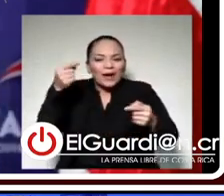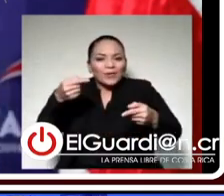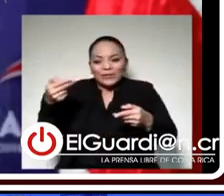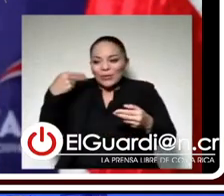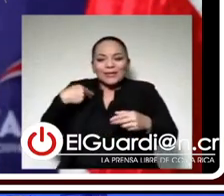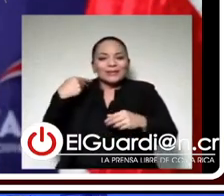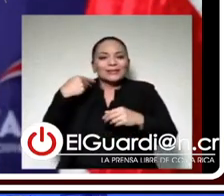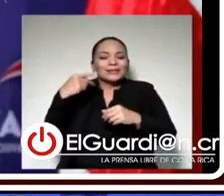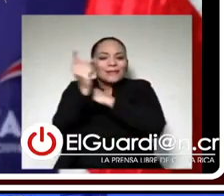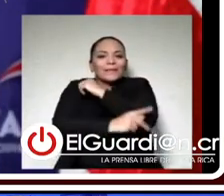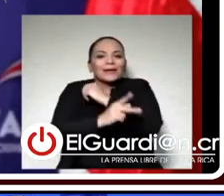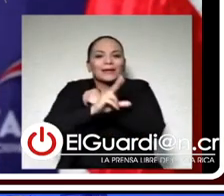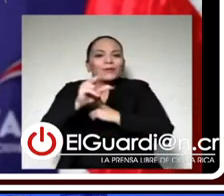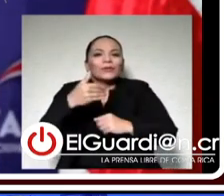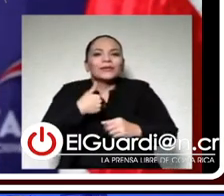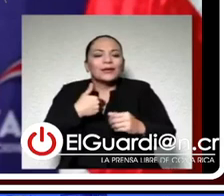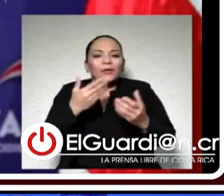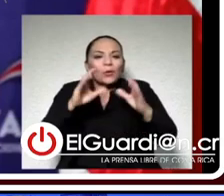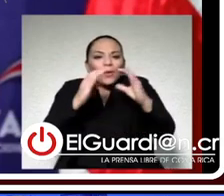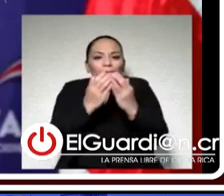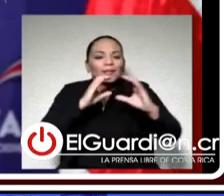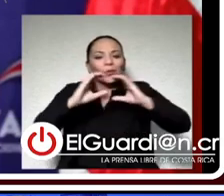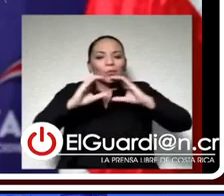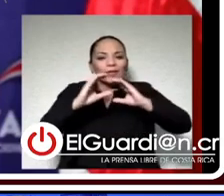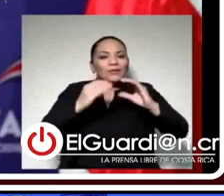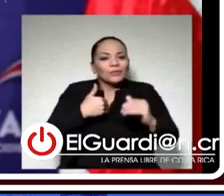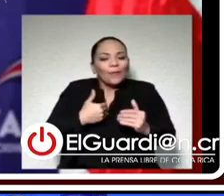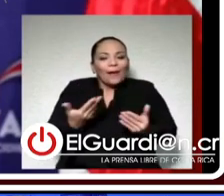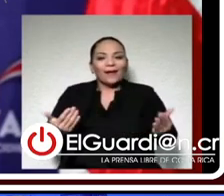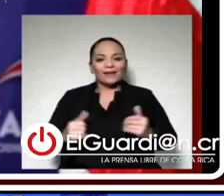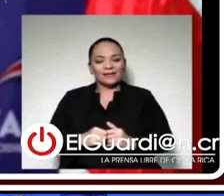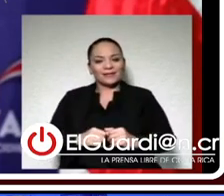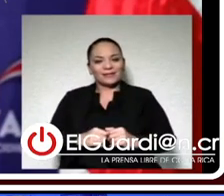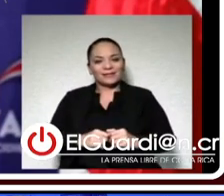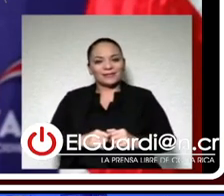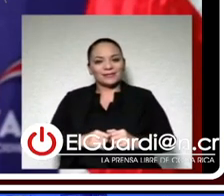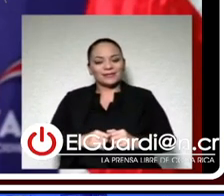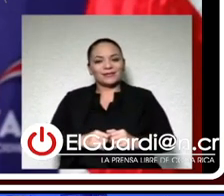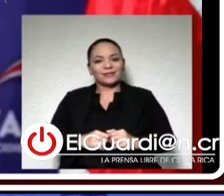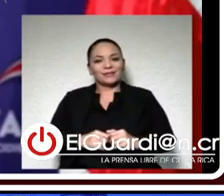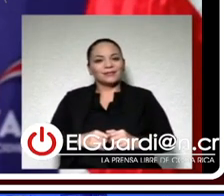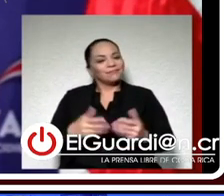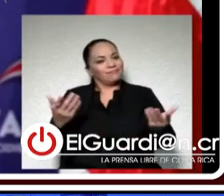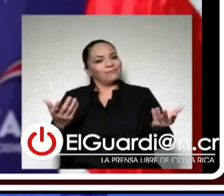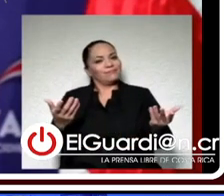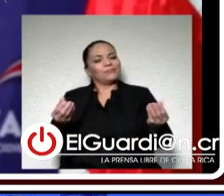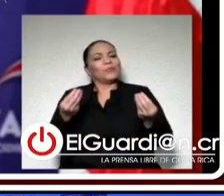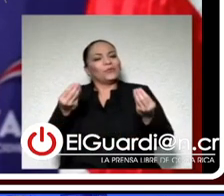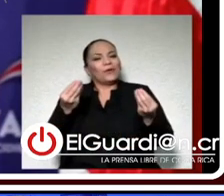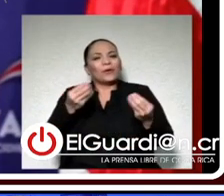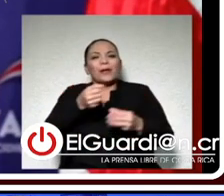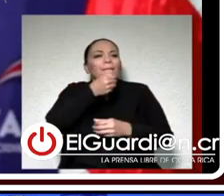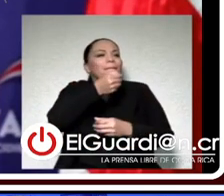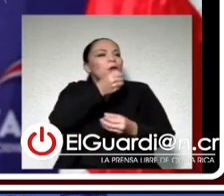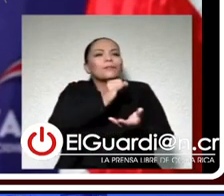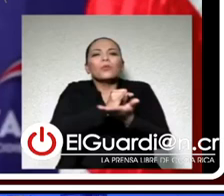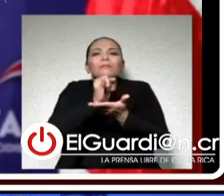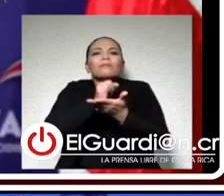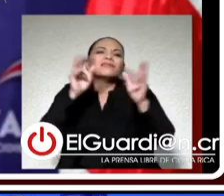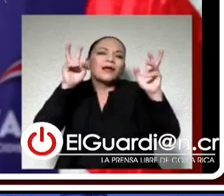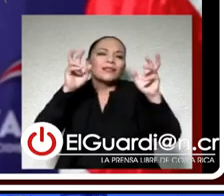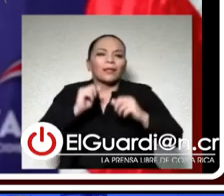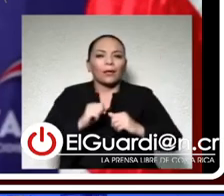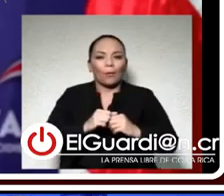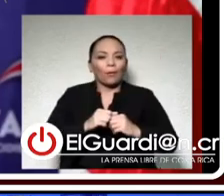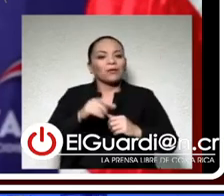tenido un comité de comunicación. Vaya descubrimiento del periodismo investigativo